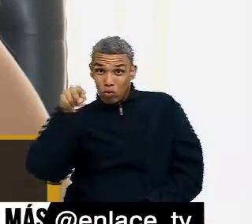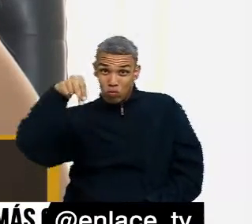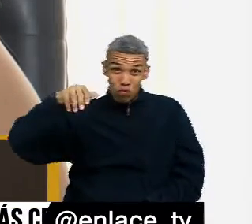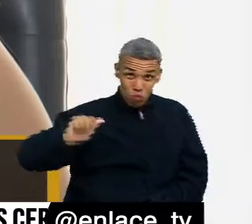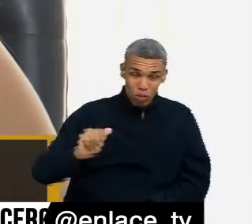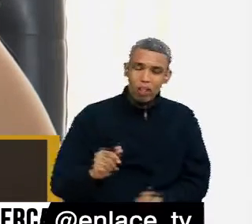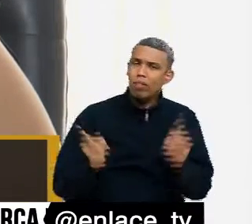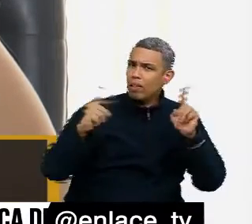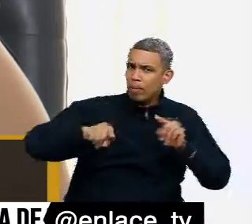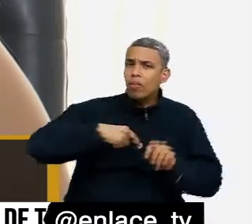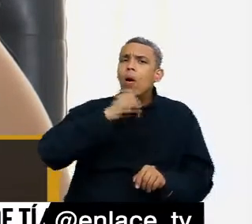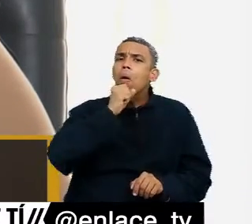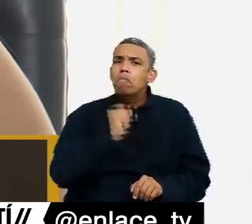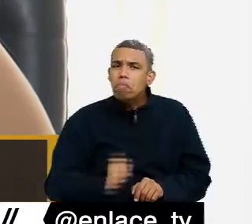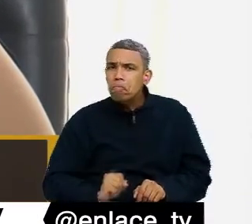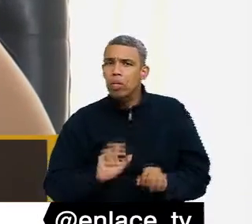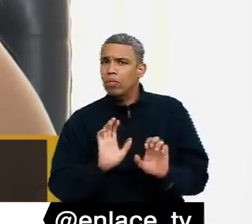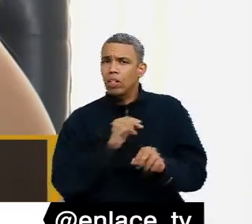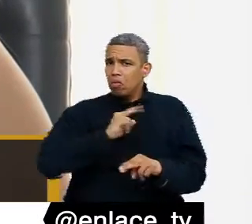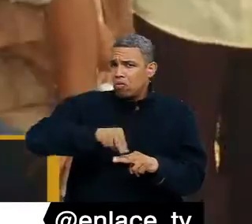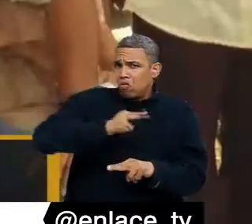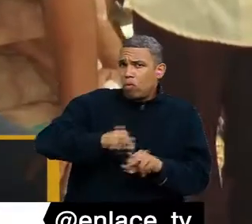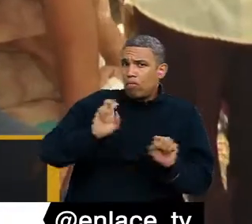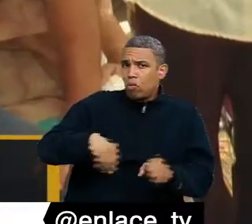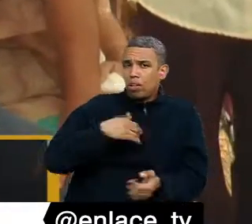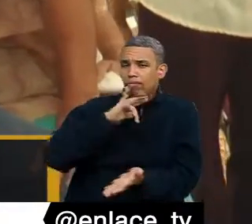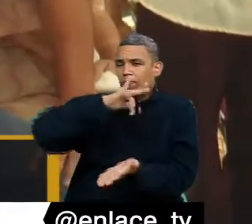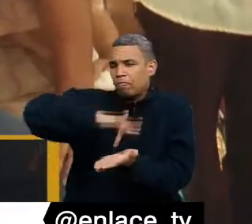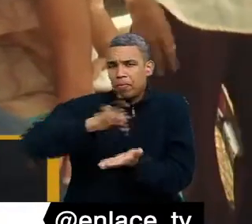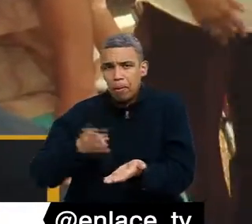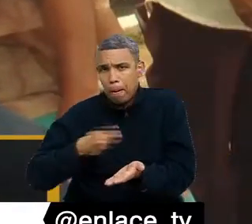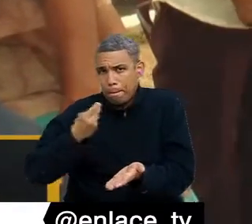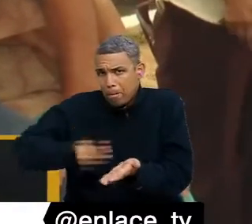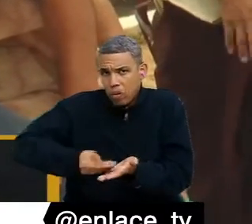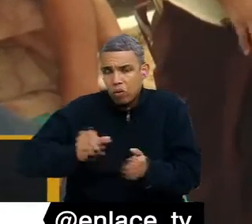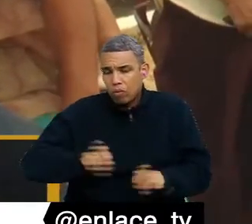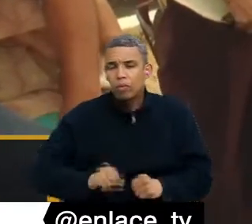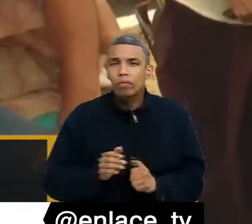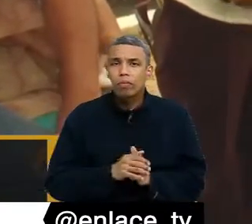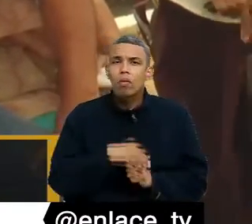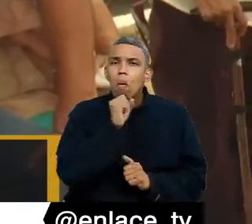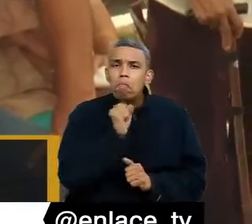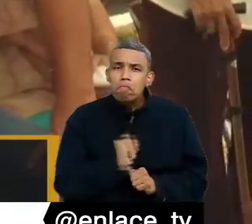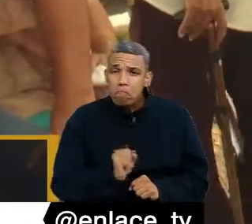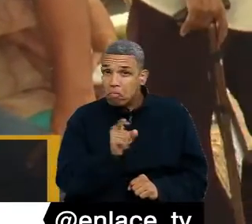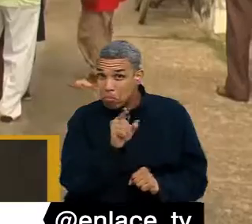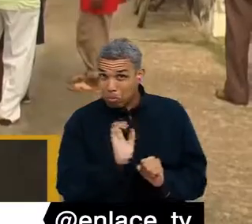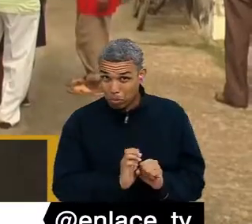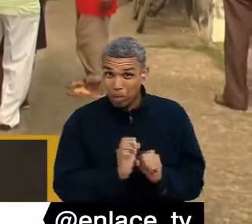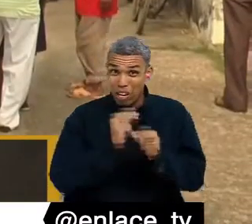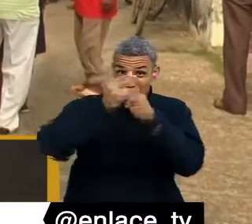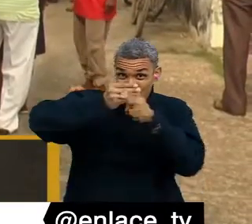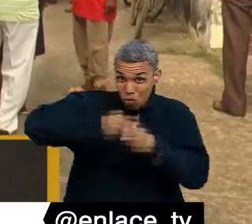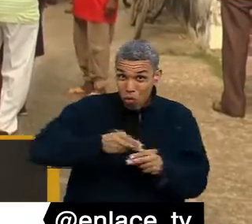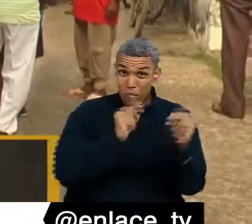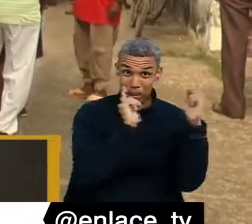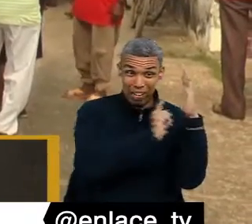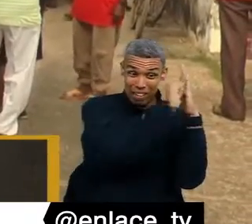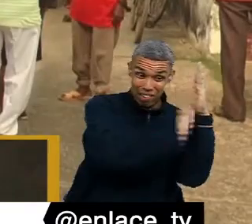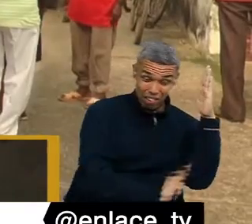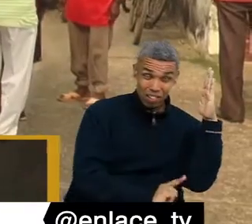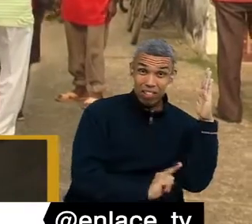hagan en condiciones normales su cobro. El pago se entregará a los adultos mayores beneficiarios que se encuentren registrados.